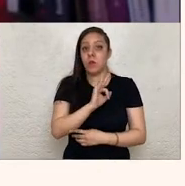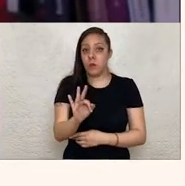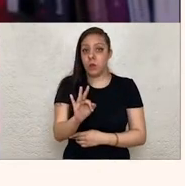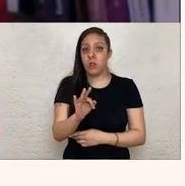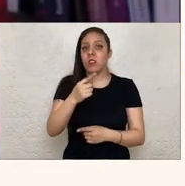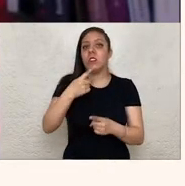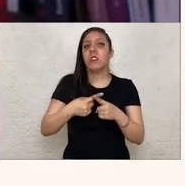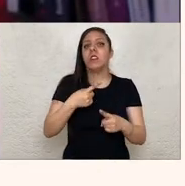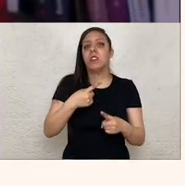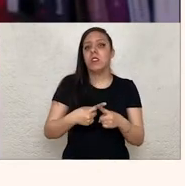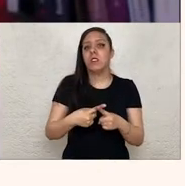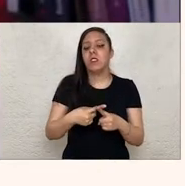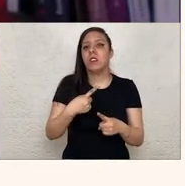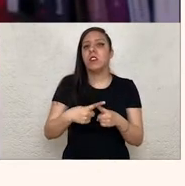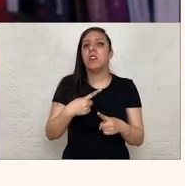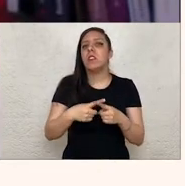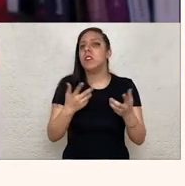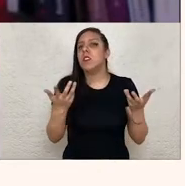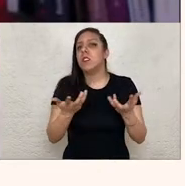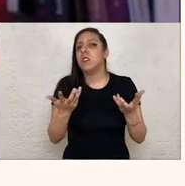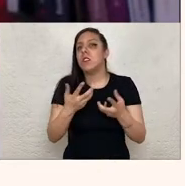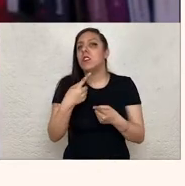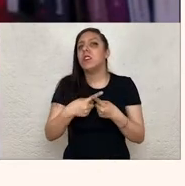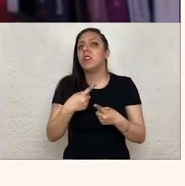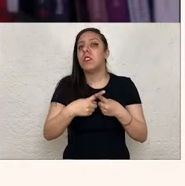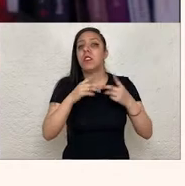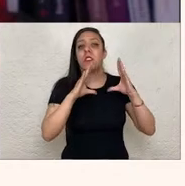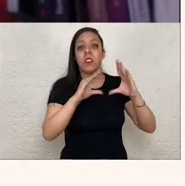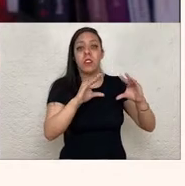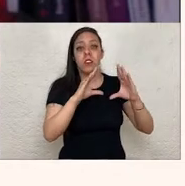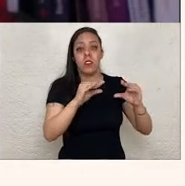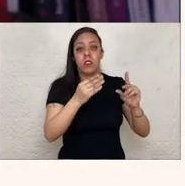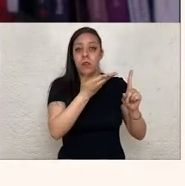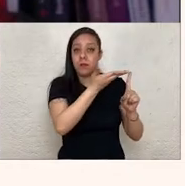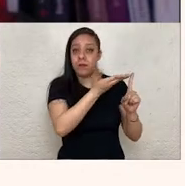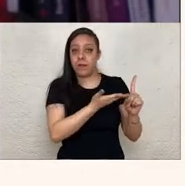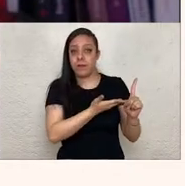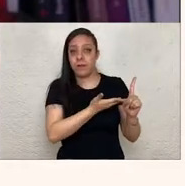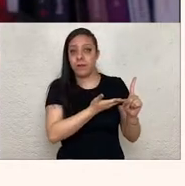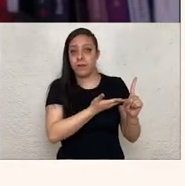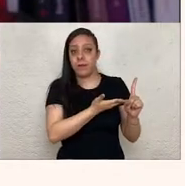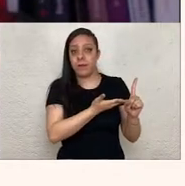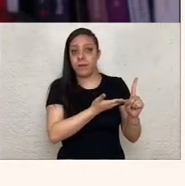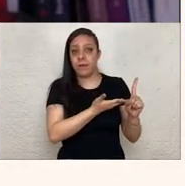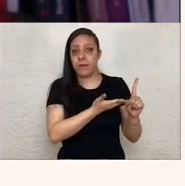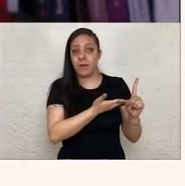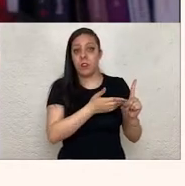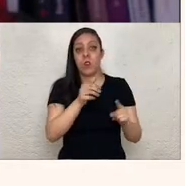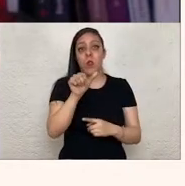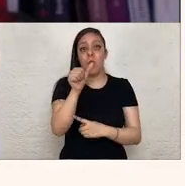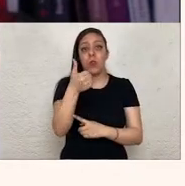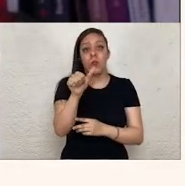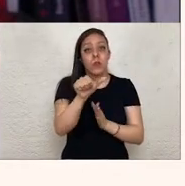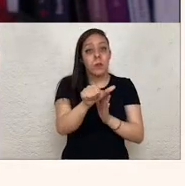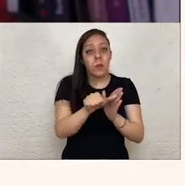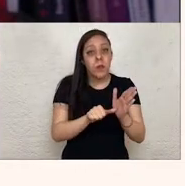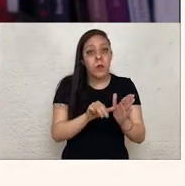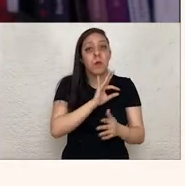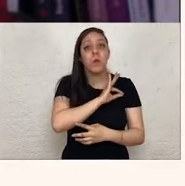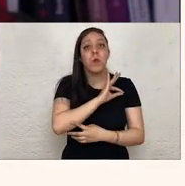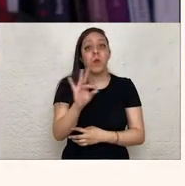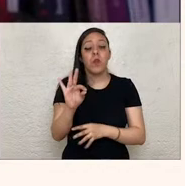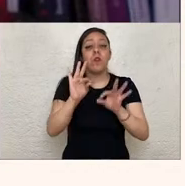es posible, lo jugó Malintzin en estos 11 meses. Lo